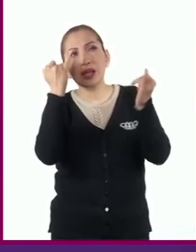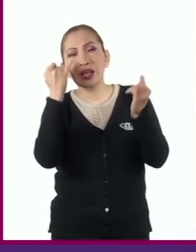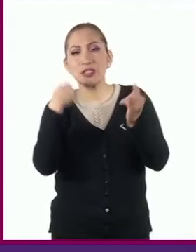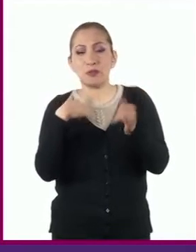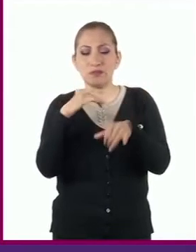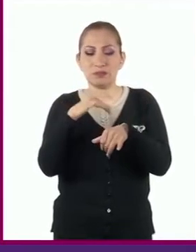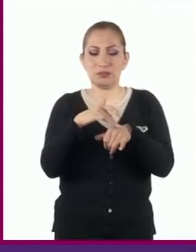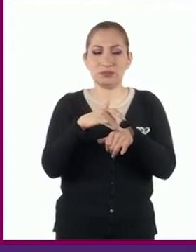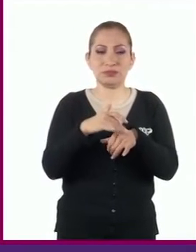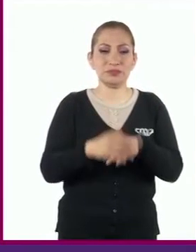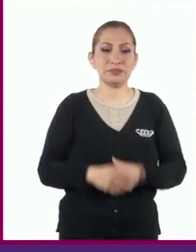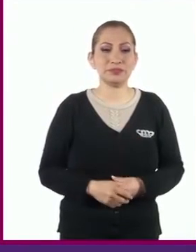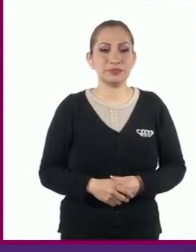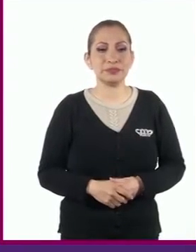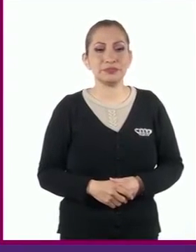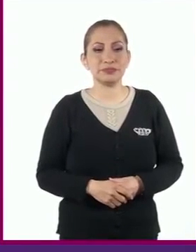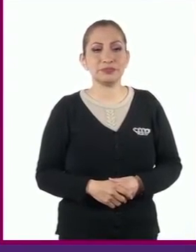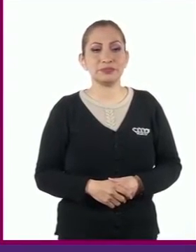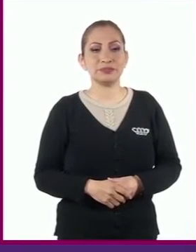lo que toco.